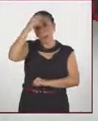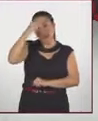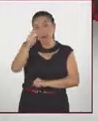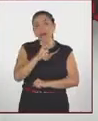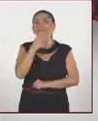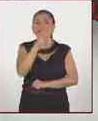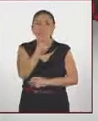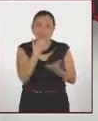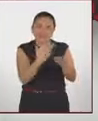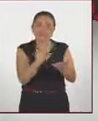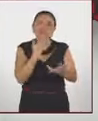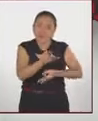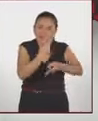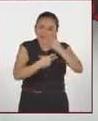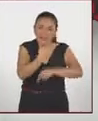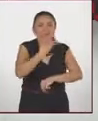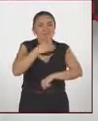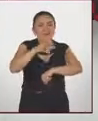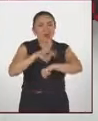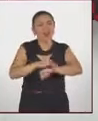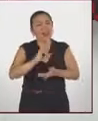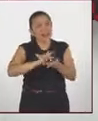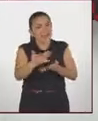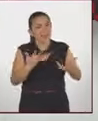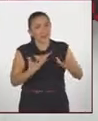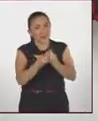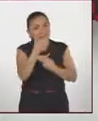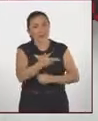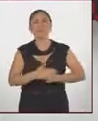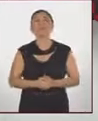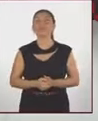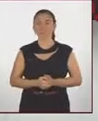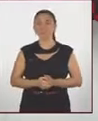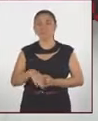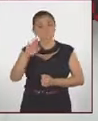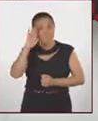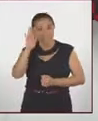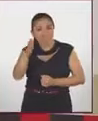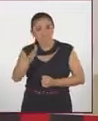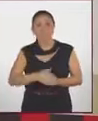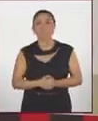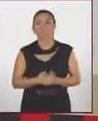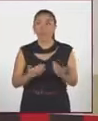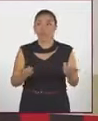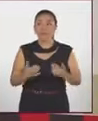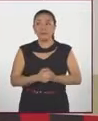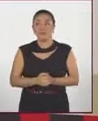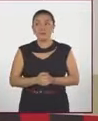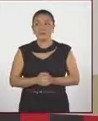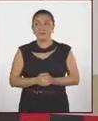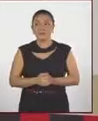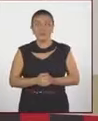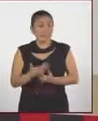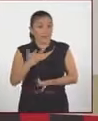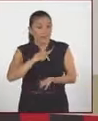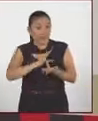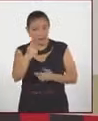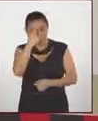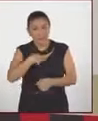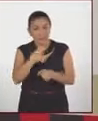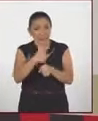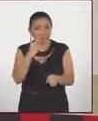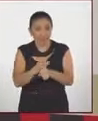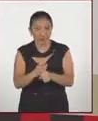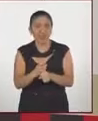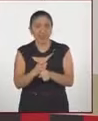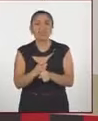más cordial bienvenida. Doctor, gracias por estar con nosotros. Hola. Bueno, Quique, gracias por la invitación, antes que